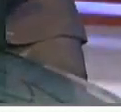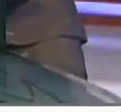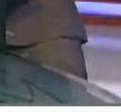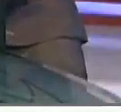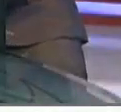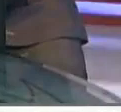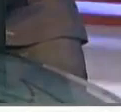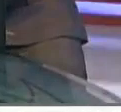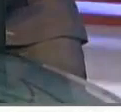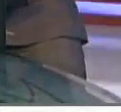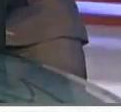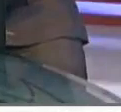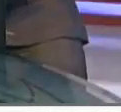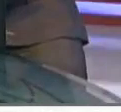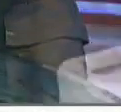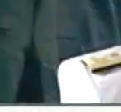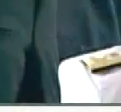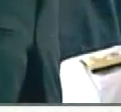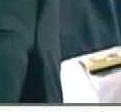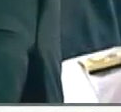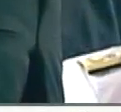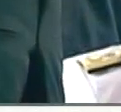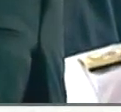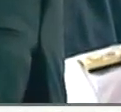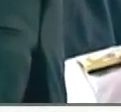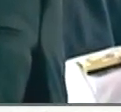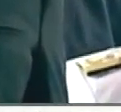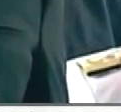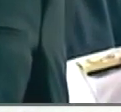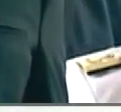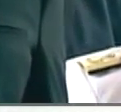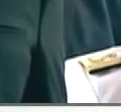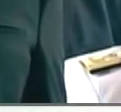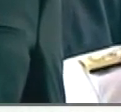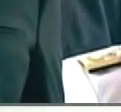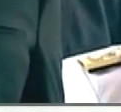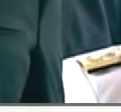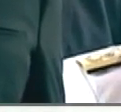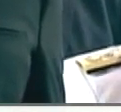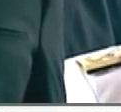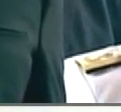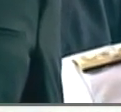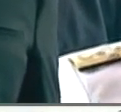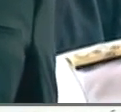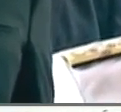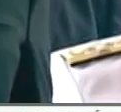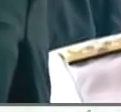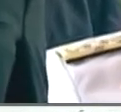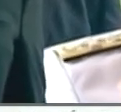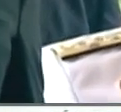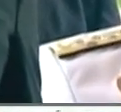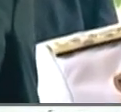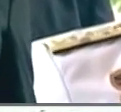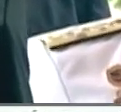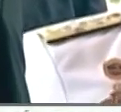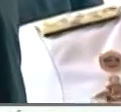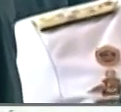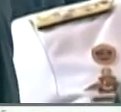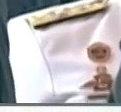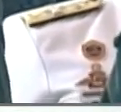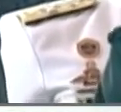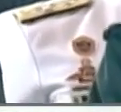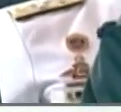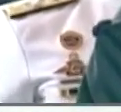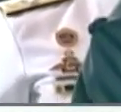a esta hora nos conectamos directamente con fuerte tiuna hay actividad presidencial veamos sí muchísimas gracias